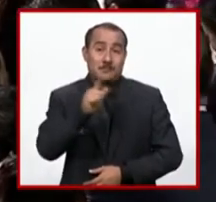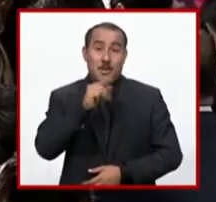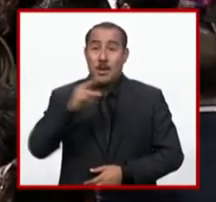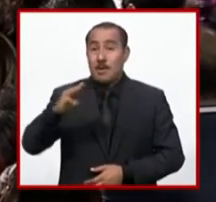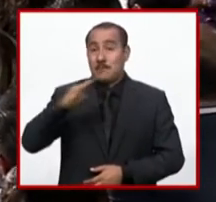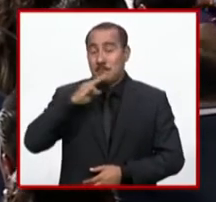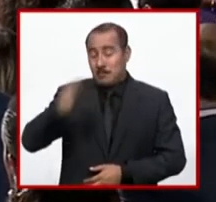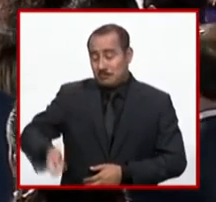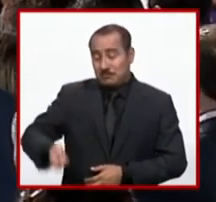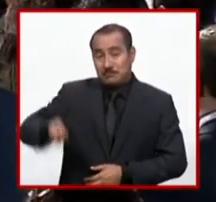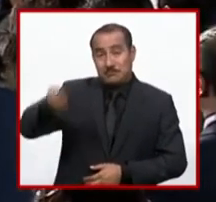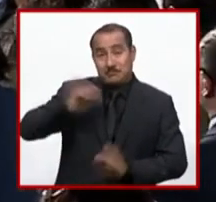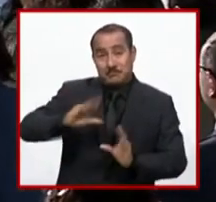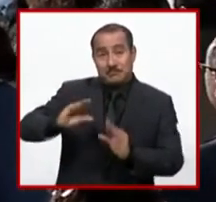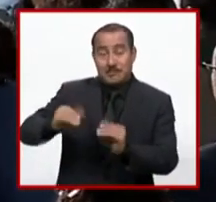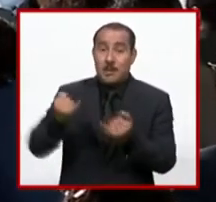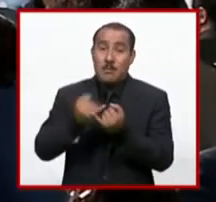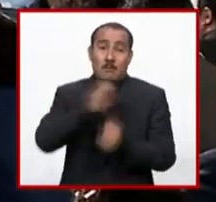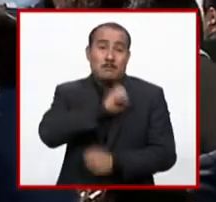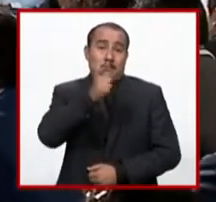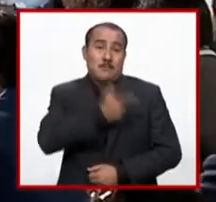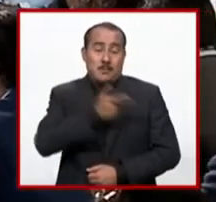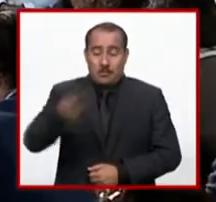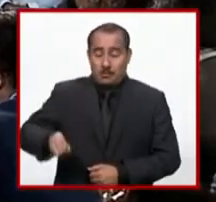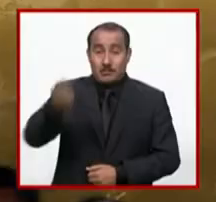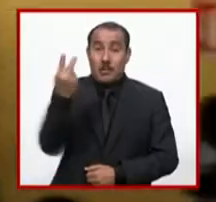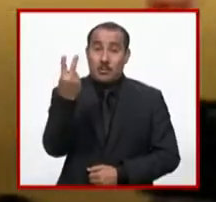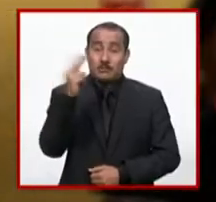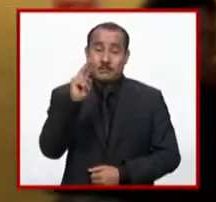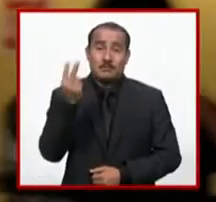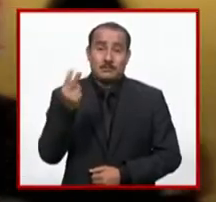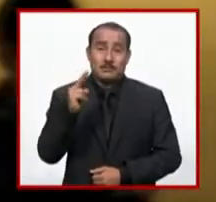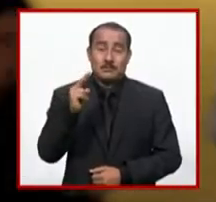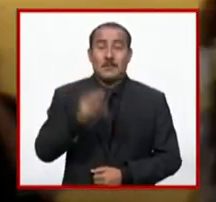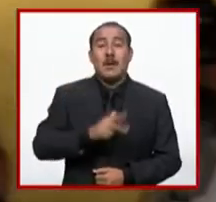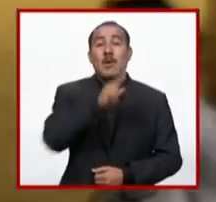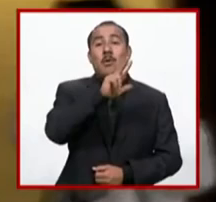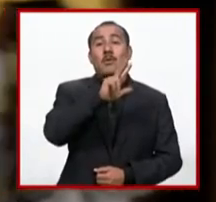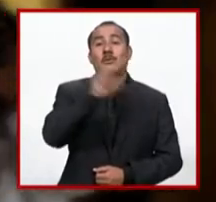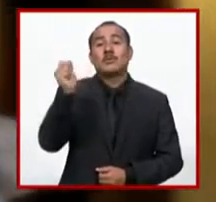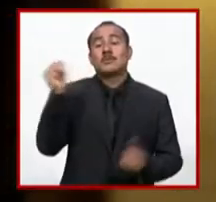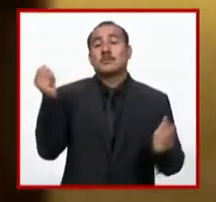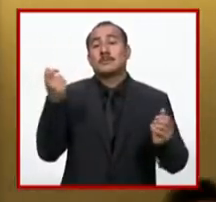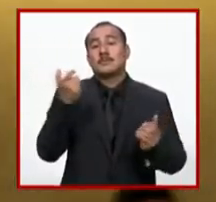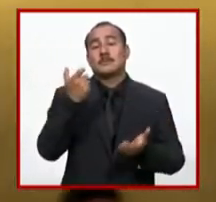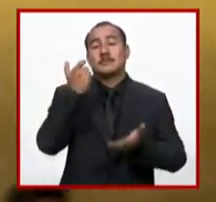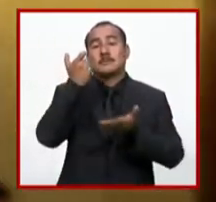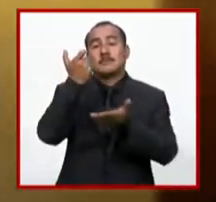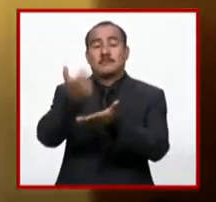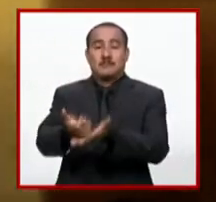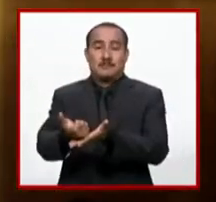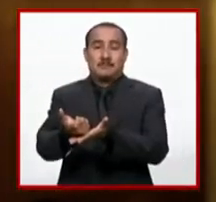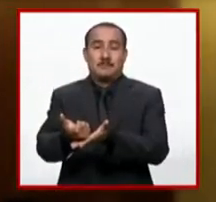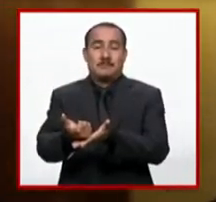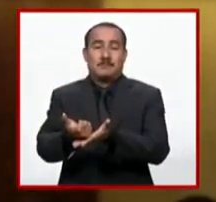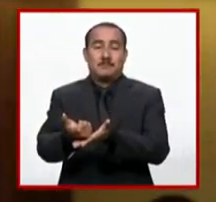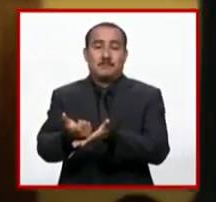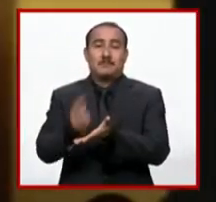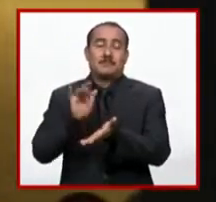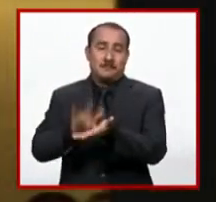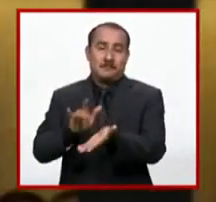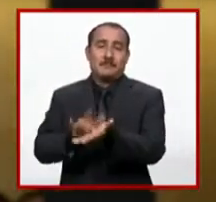materna y el español. El día de hoy apoyamos con 800 pesos a estos 6,000 jóvenes y no solo